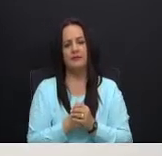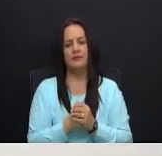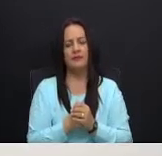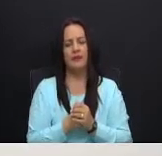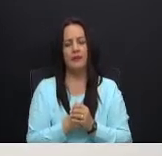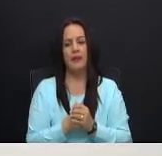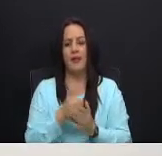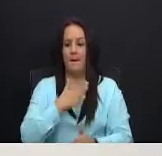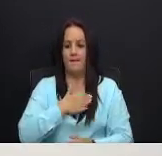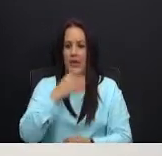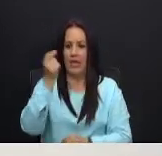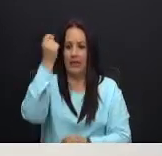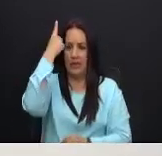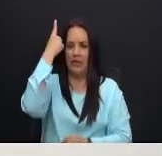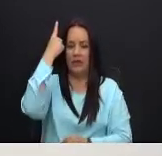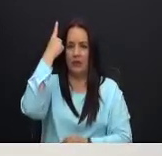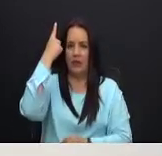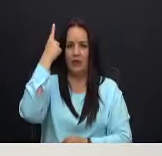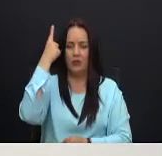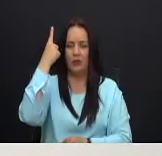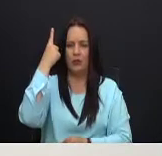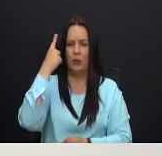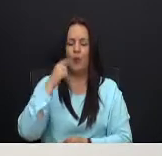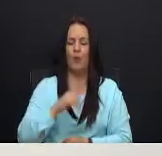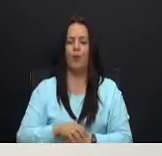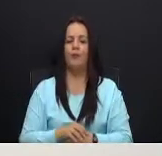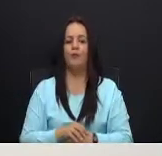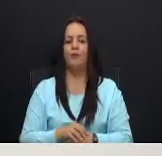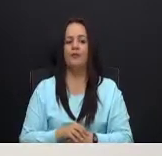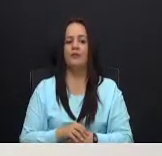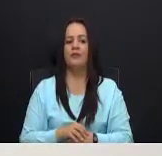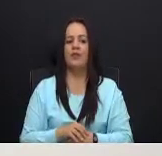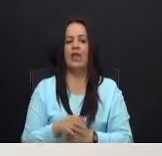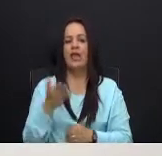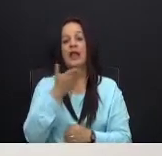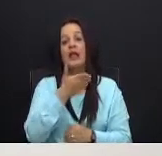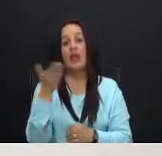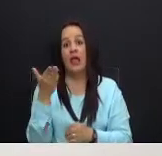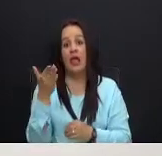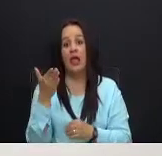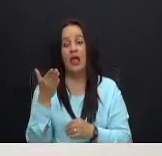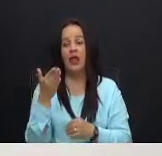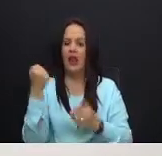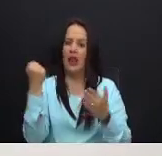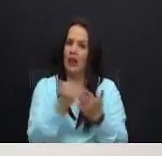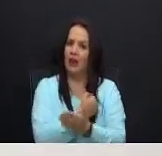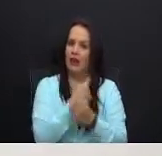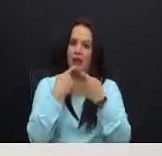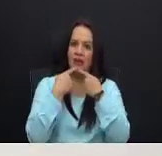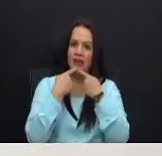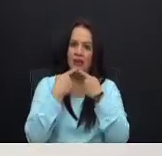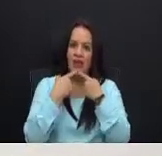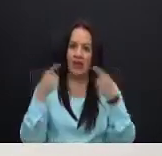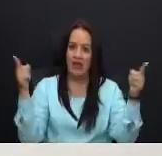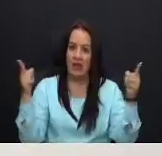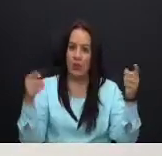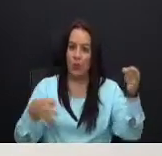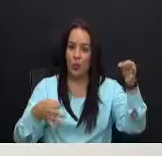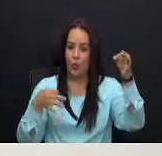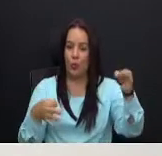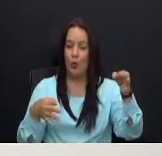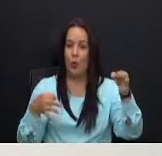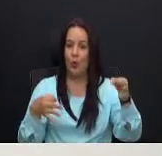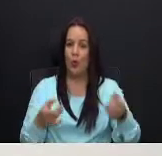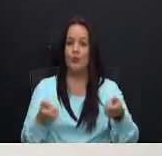Mi entendimiento es que el desafortunado decreto se da después de que